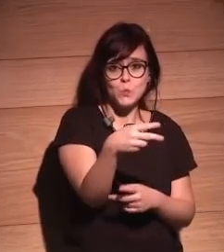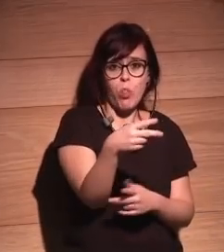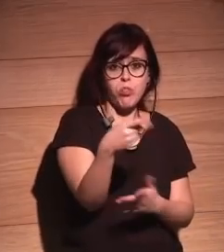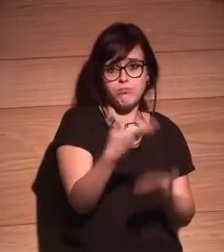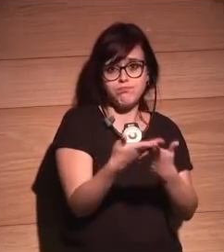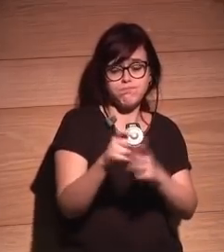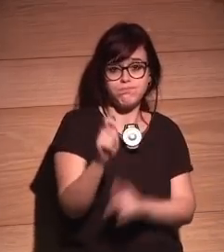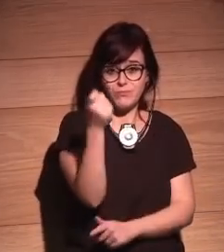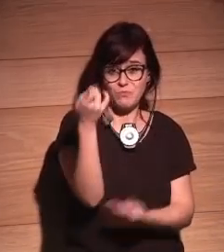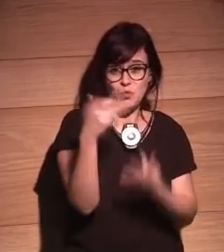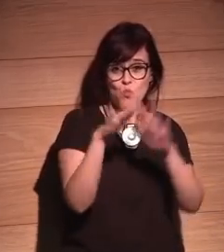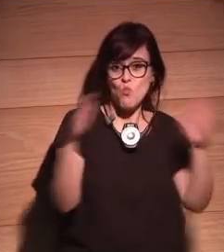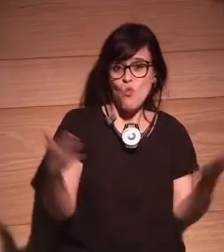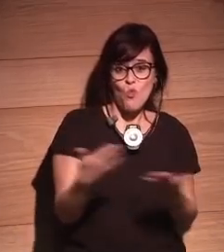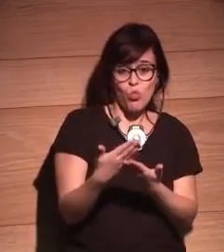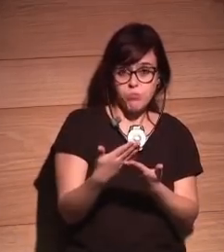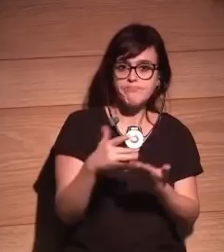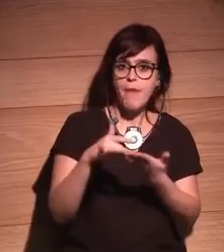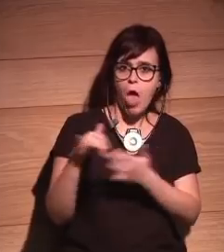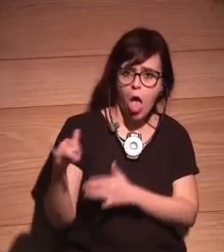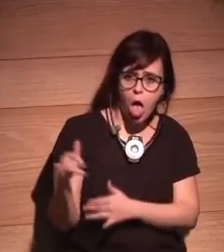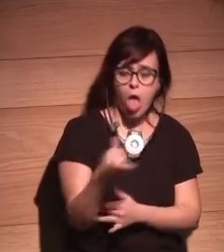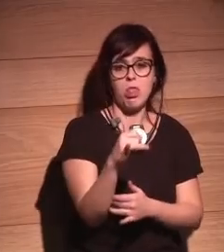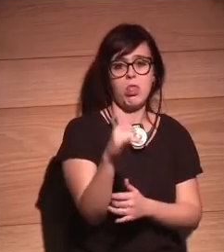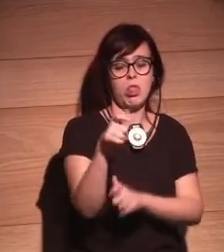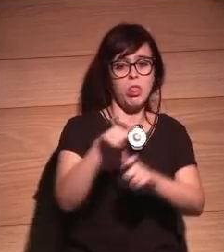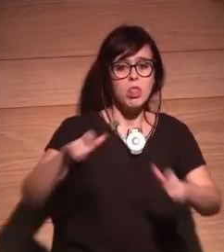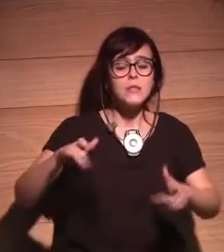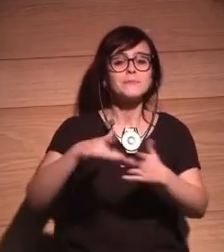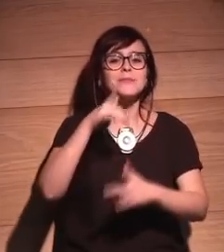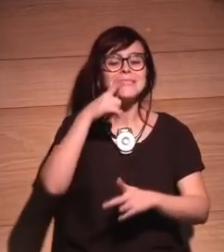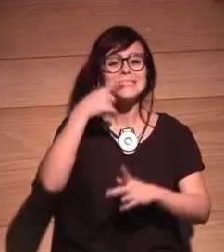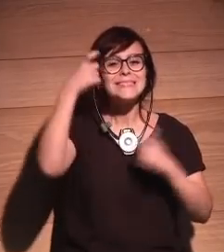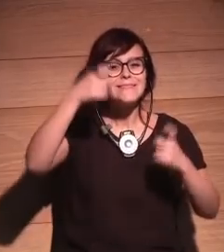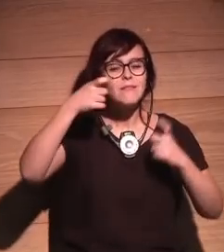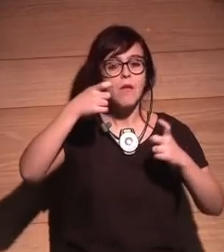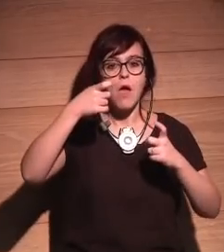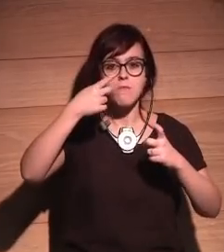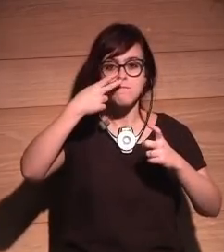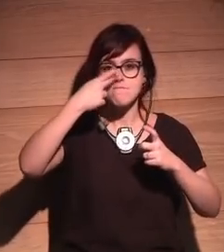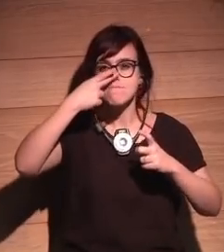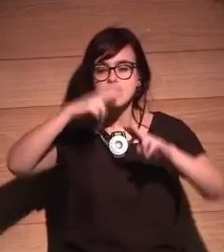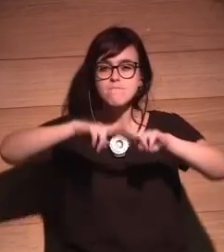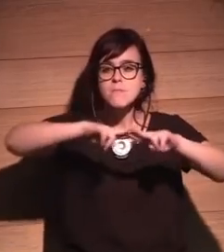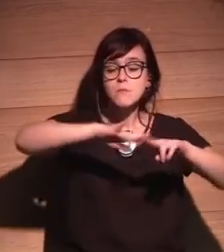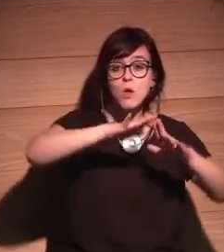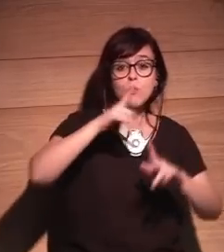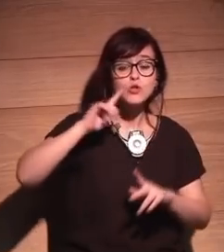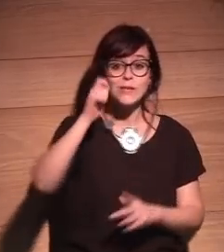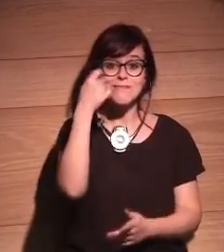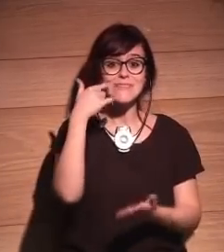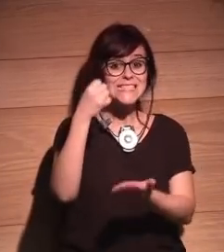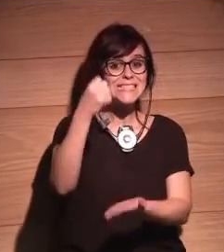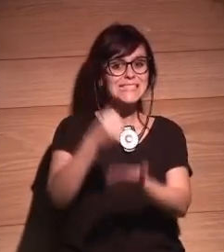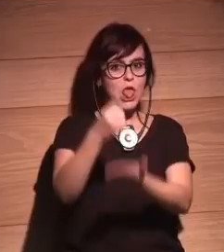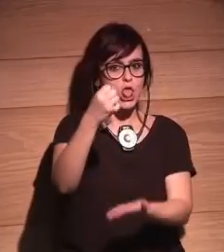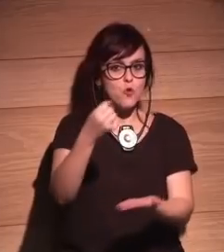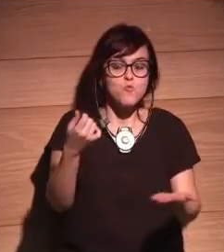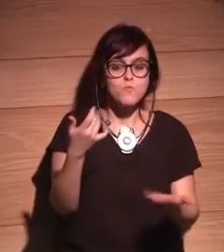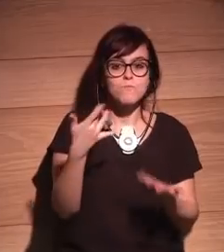Esto existe en todo el mundo. Personas que tratan de saber cómo podemos conseguir estos sellos,